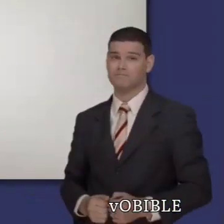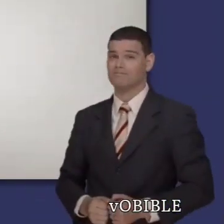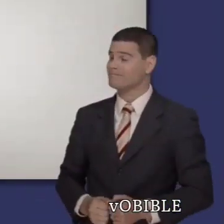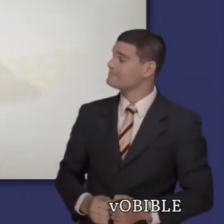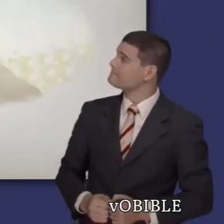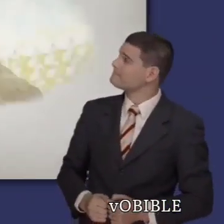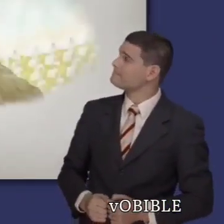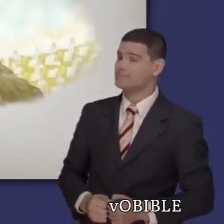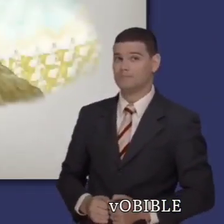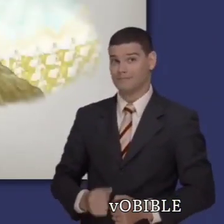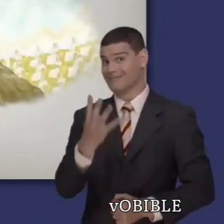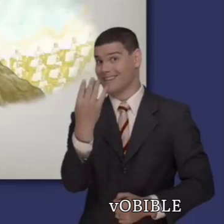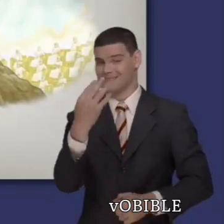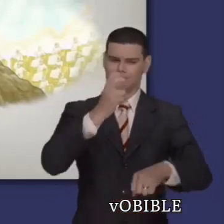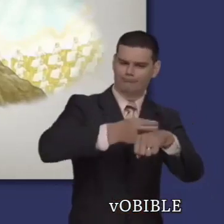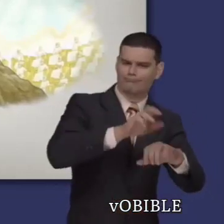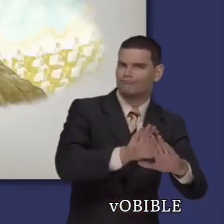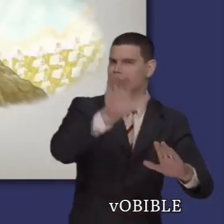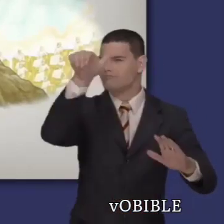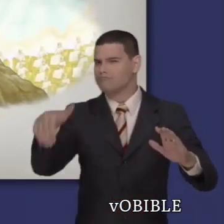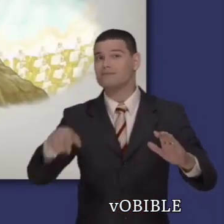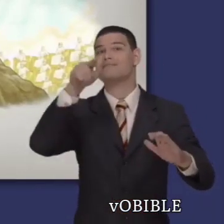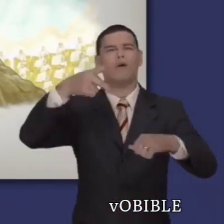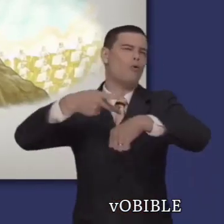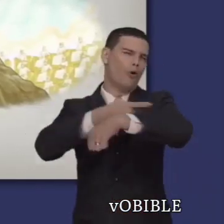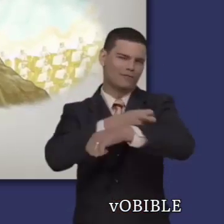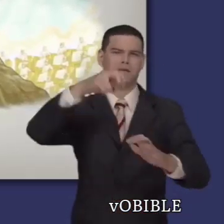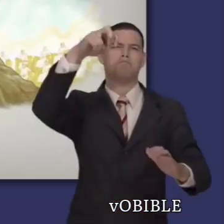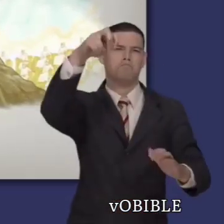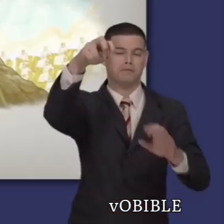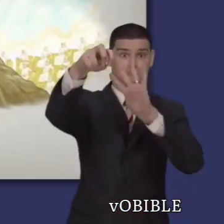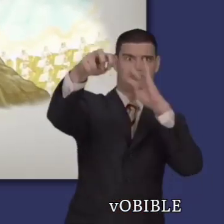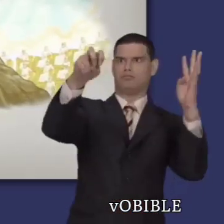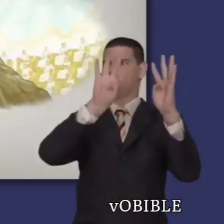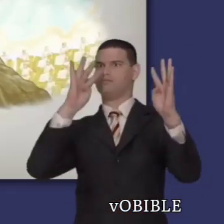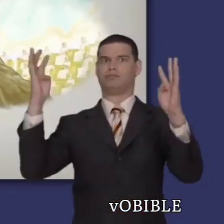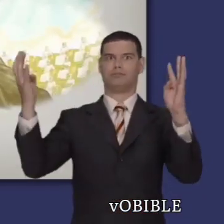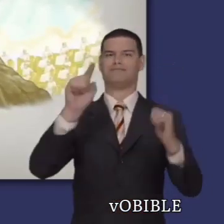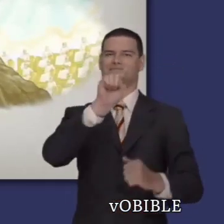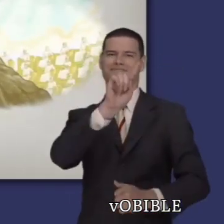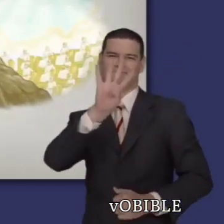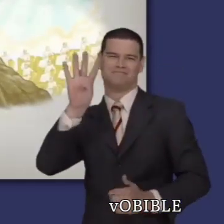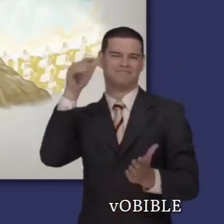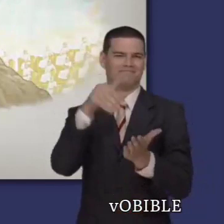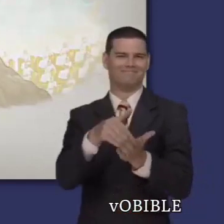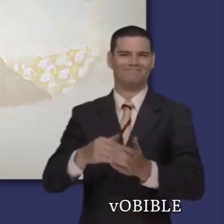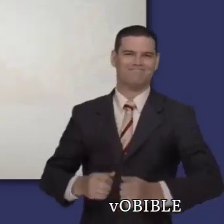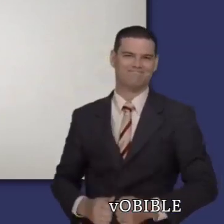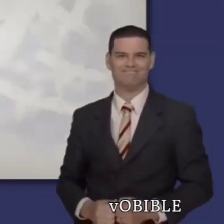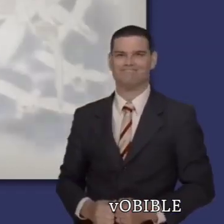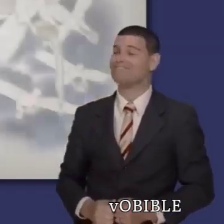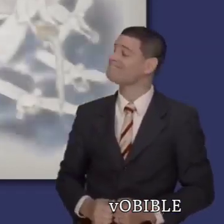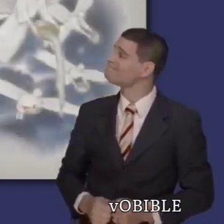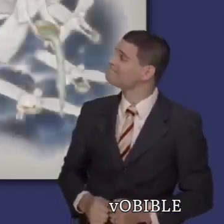El capítulo 14 presenta al Cordero de pie en el monte Sión con los 144,000.